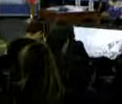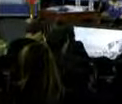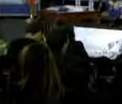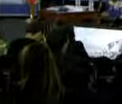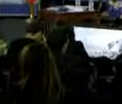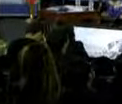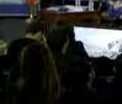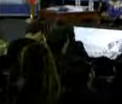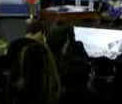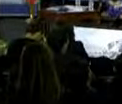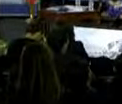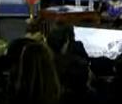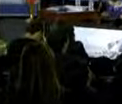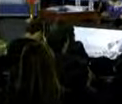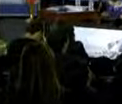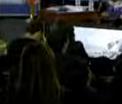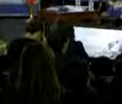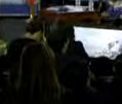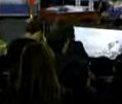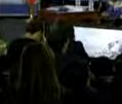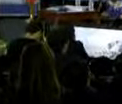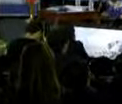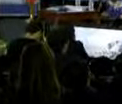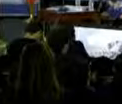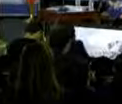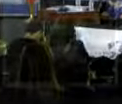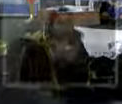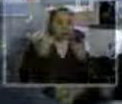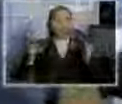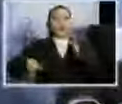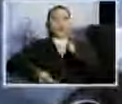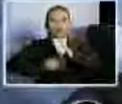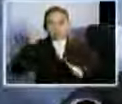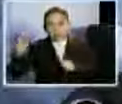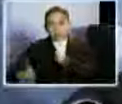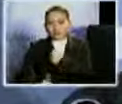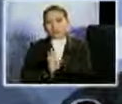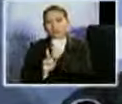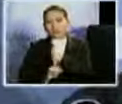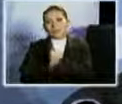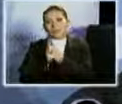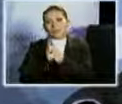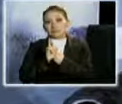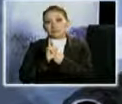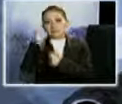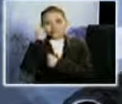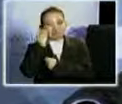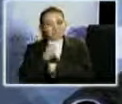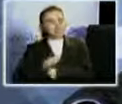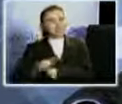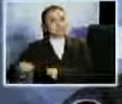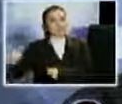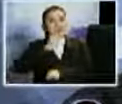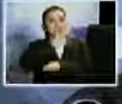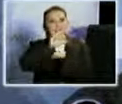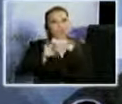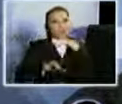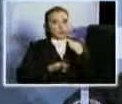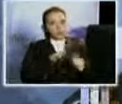sí hubo un relajamiento de las tensiones por muchos años, ahora han resurgido, se olvidó que con todo y